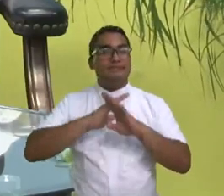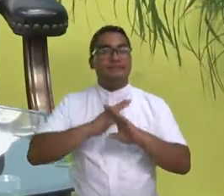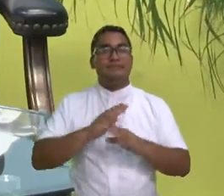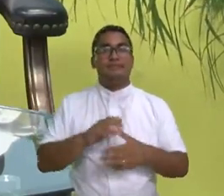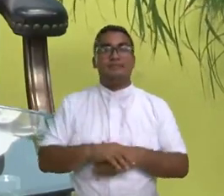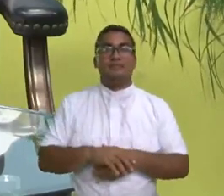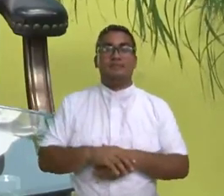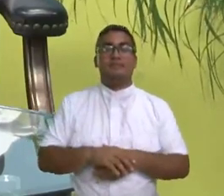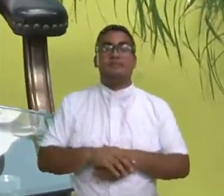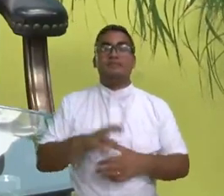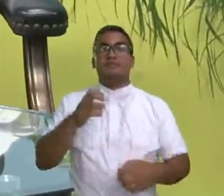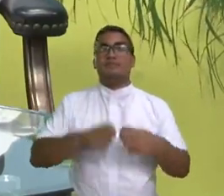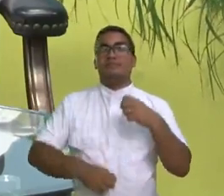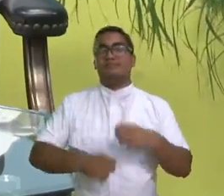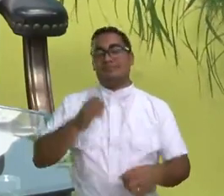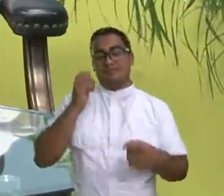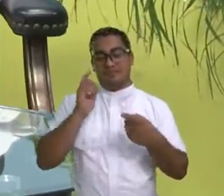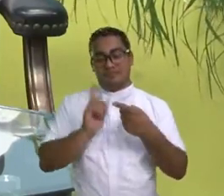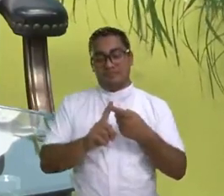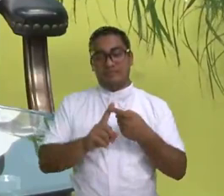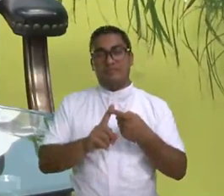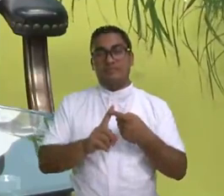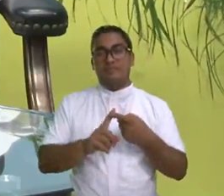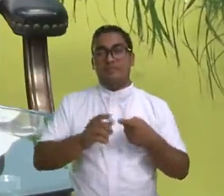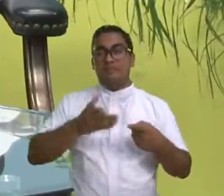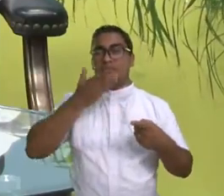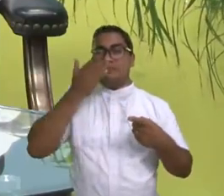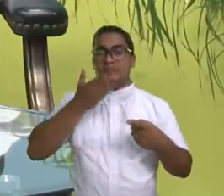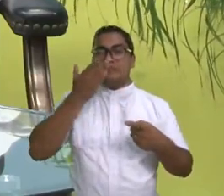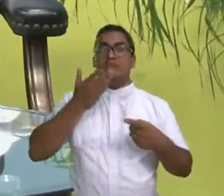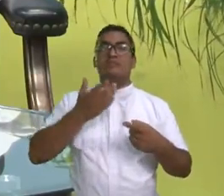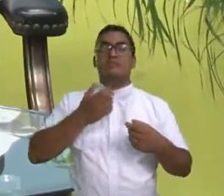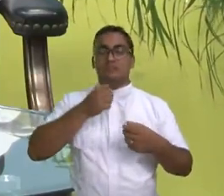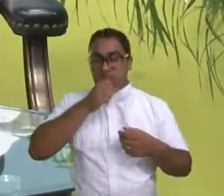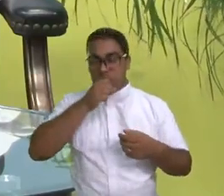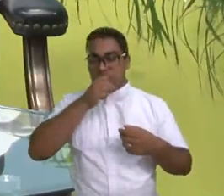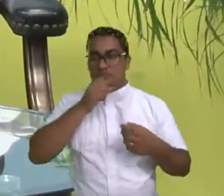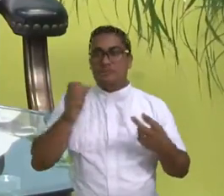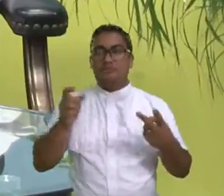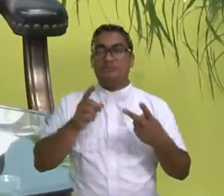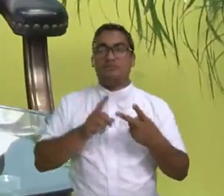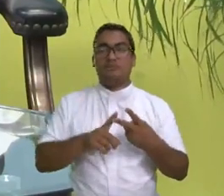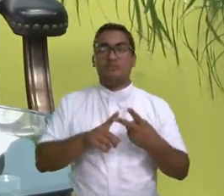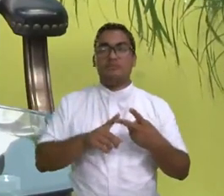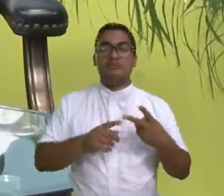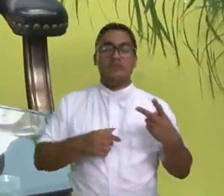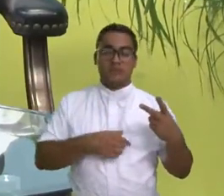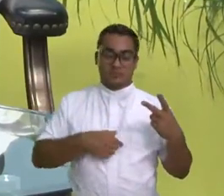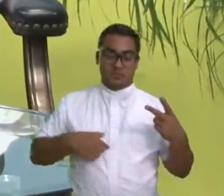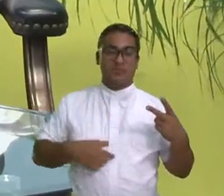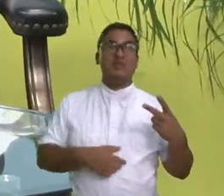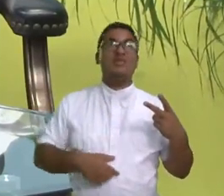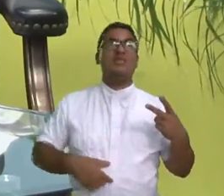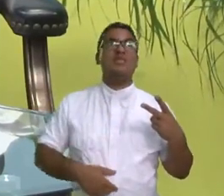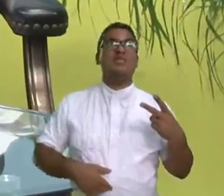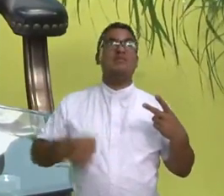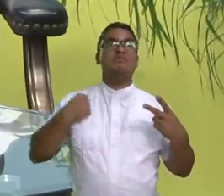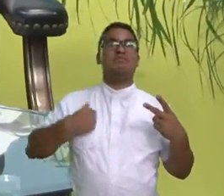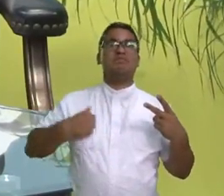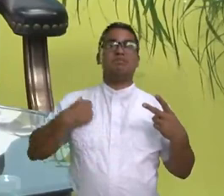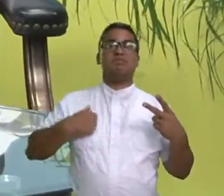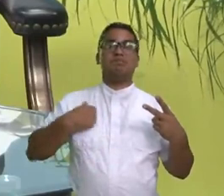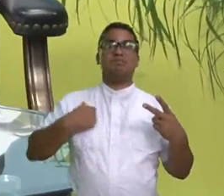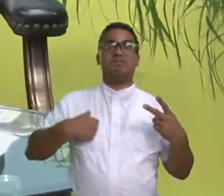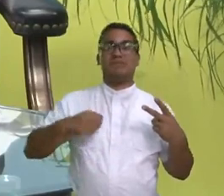grupos grandes, que son las infecciones respiratorias y las infecciones gastrointestinales, o mejor dicho, la diarrea, que le llamamos